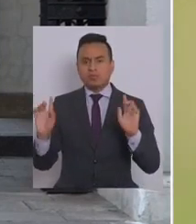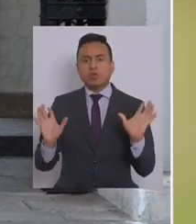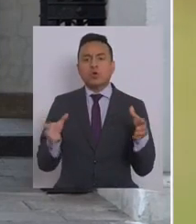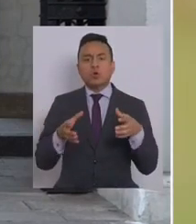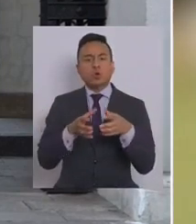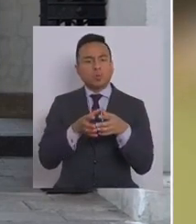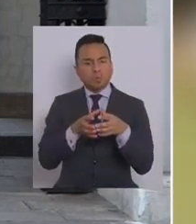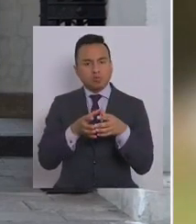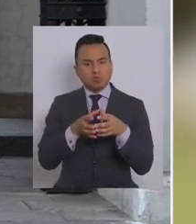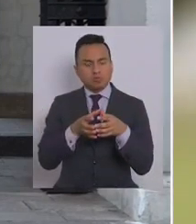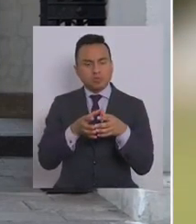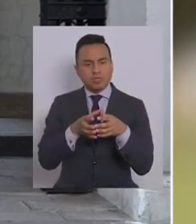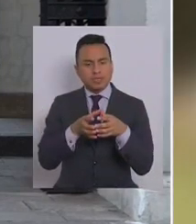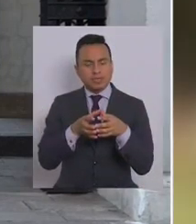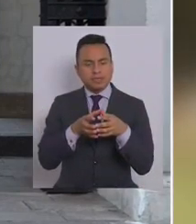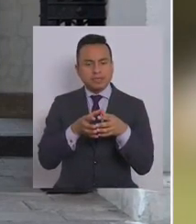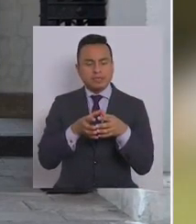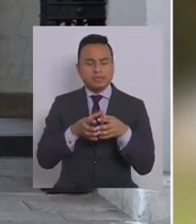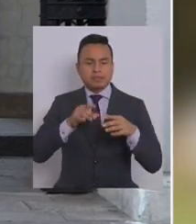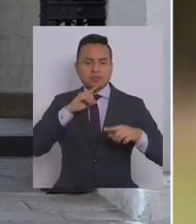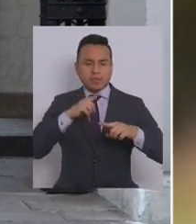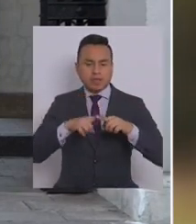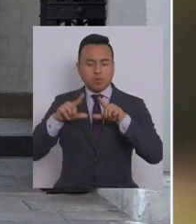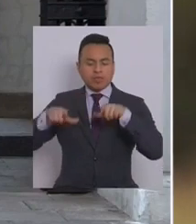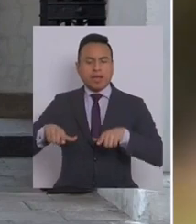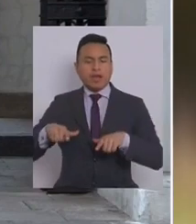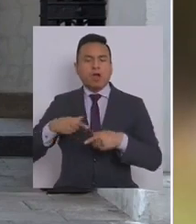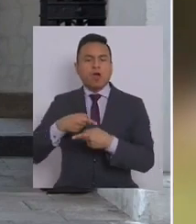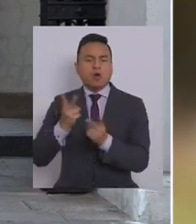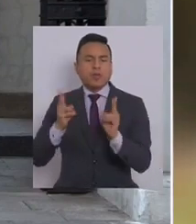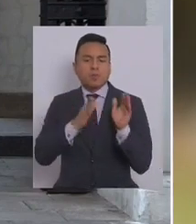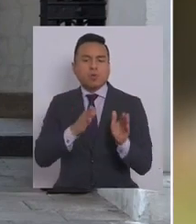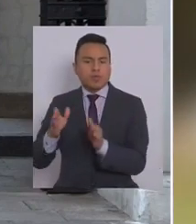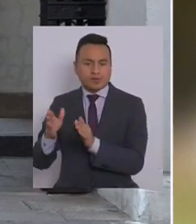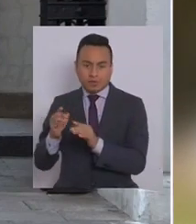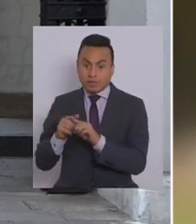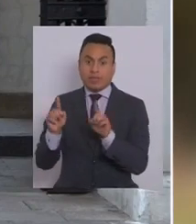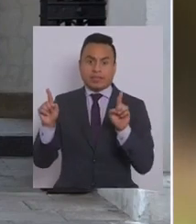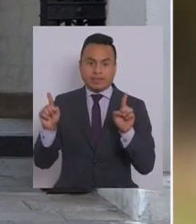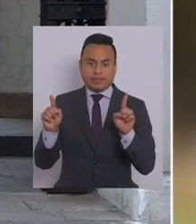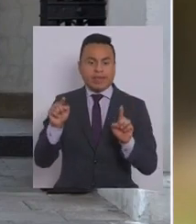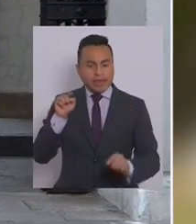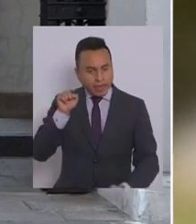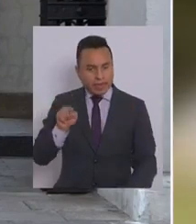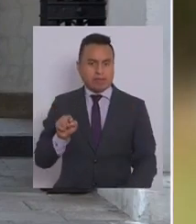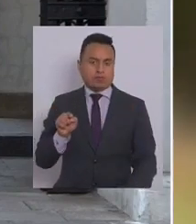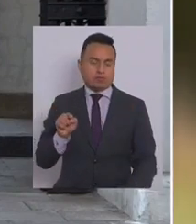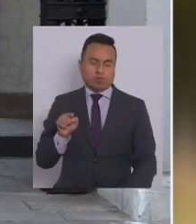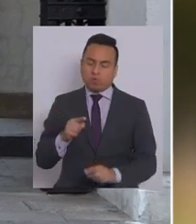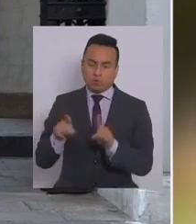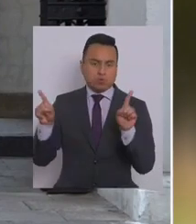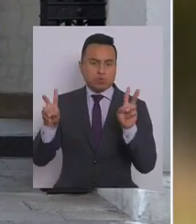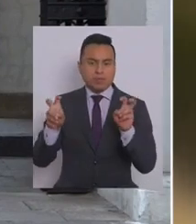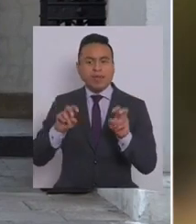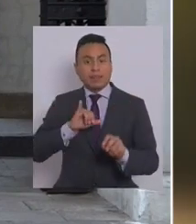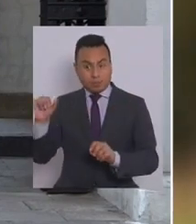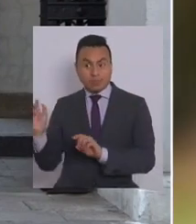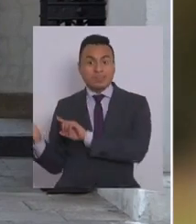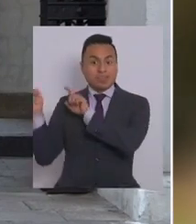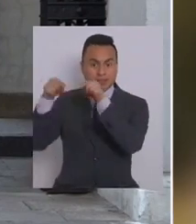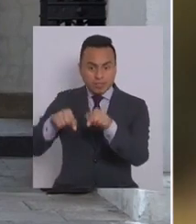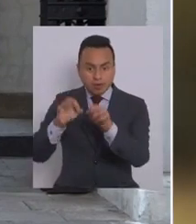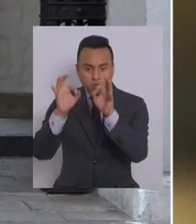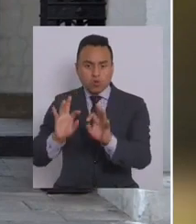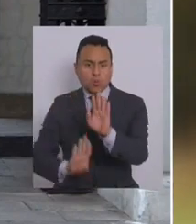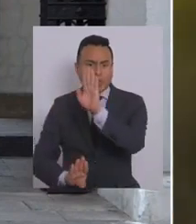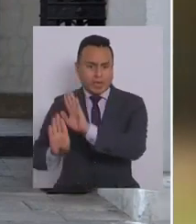grupos de lo que se denominan las unidades de orden público, que sí tienen y que fueron las que actuaron posteriormente